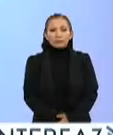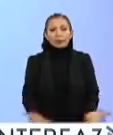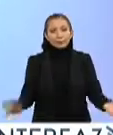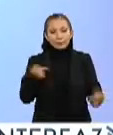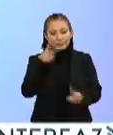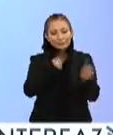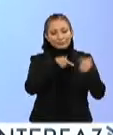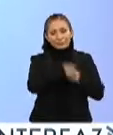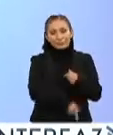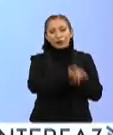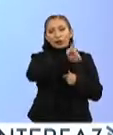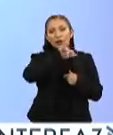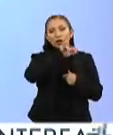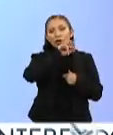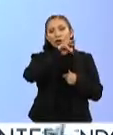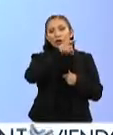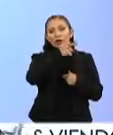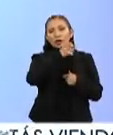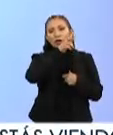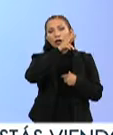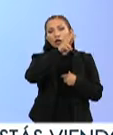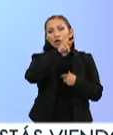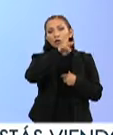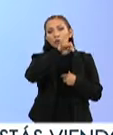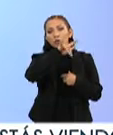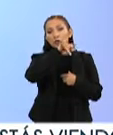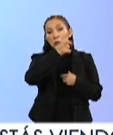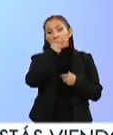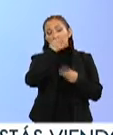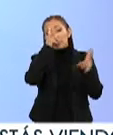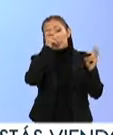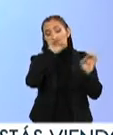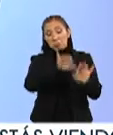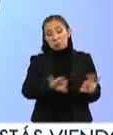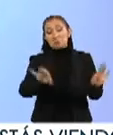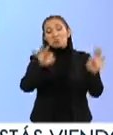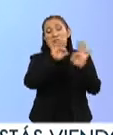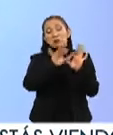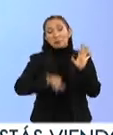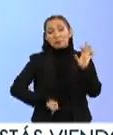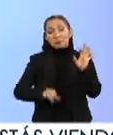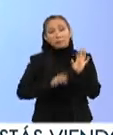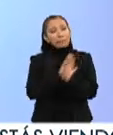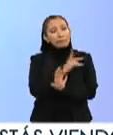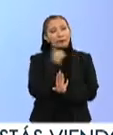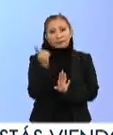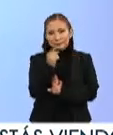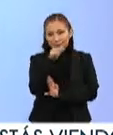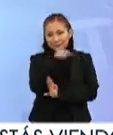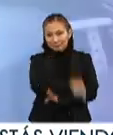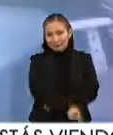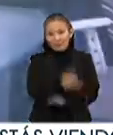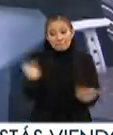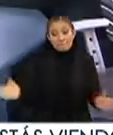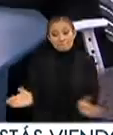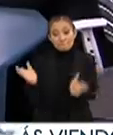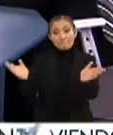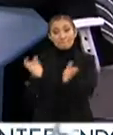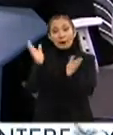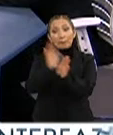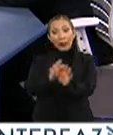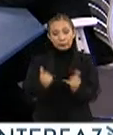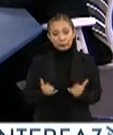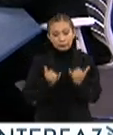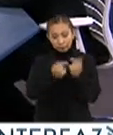Ya se encuentra con nosotros Jorge Rubio, quien nos traerá temas muy importantes, muy interesantes, sobre todo porque desde el impulso desde los